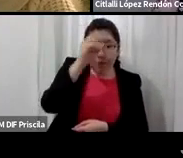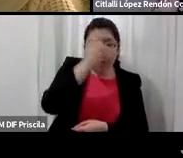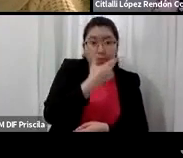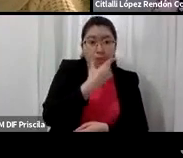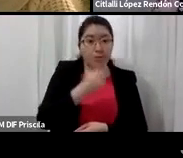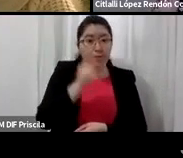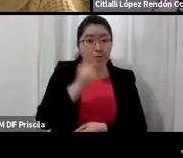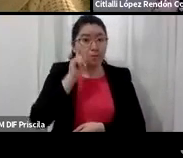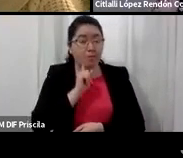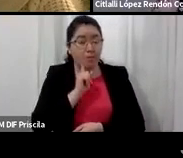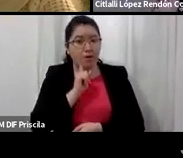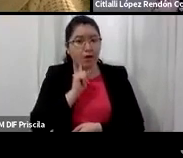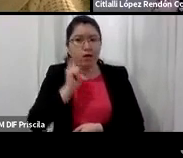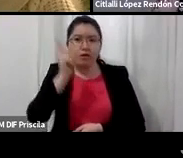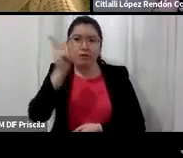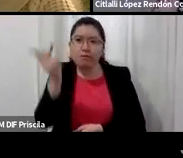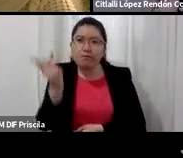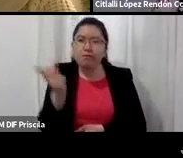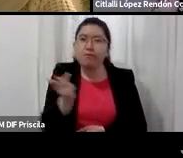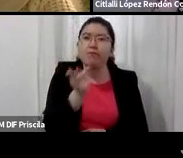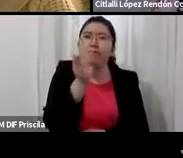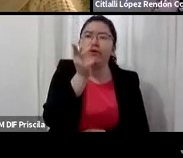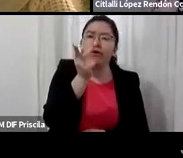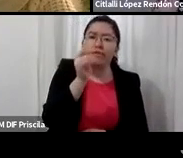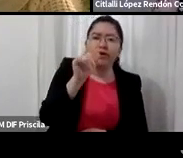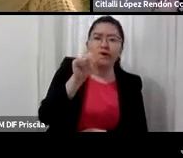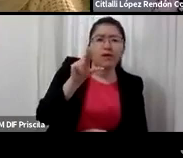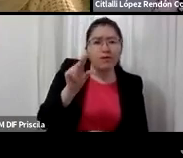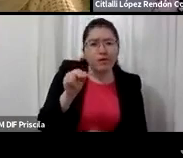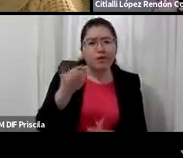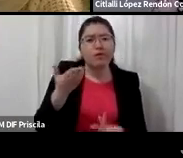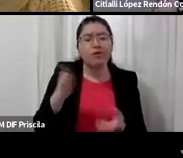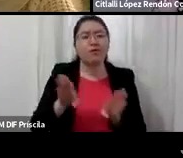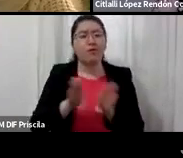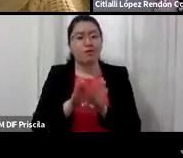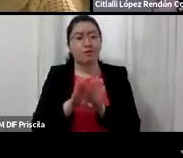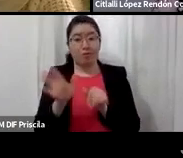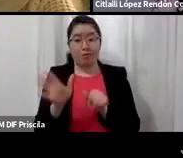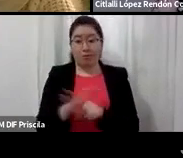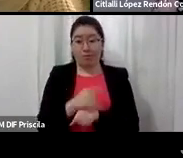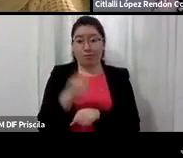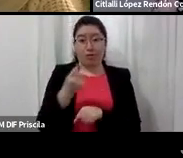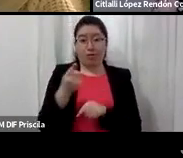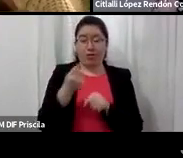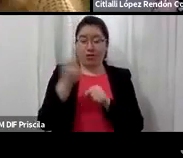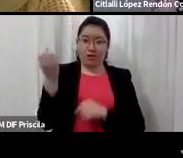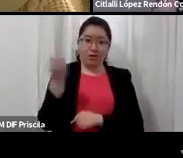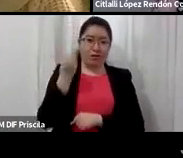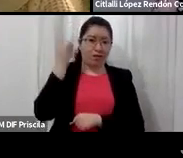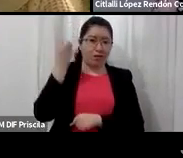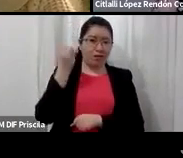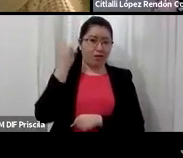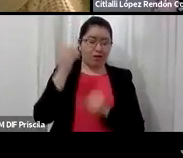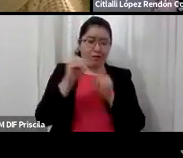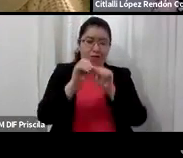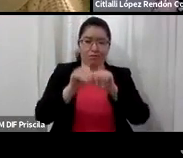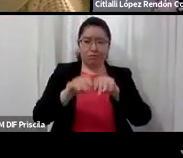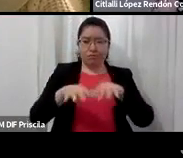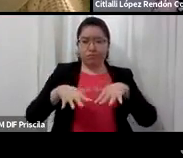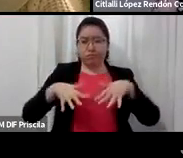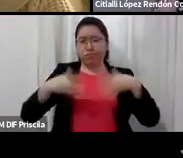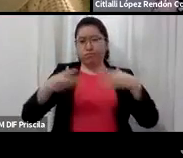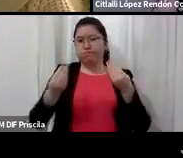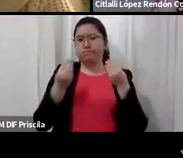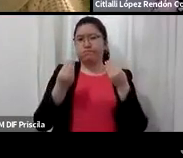iban a preguntar, iban a abrir el diálogo, porque la asamblea iba a ser demasiado grande, y yo creo